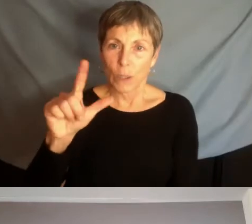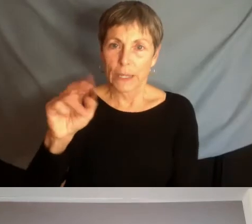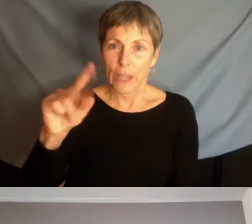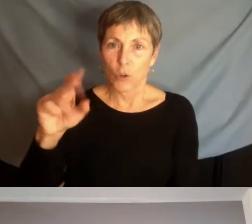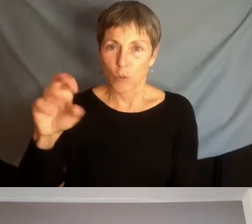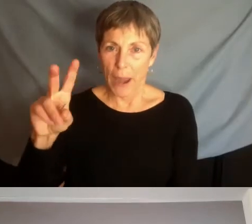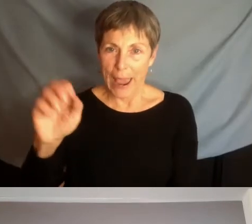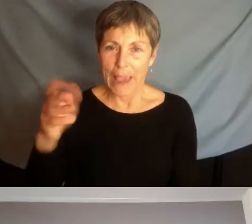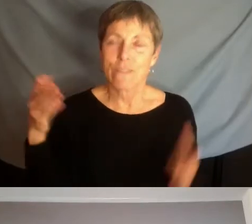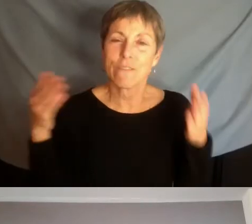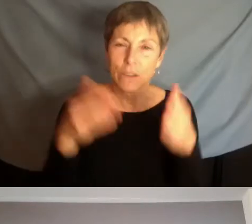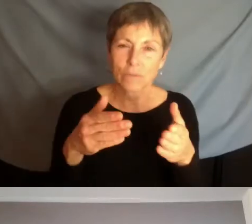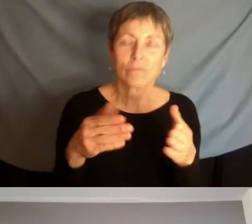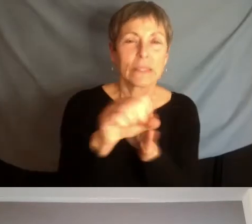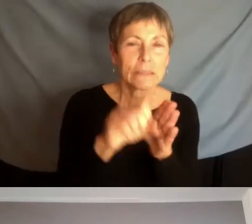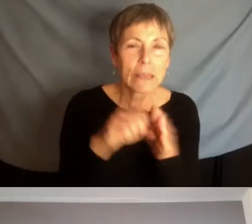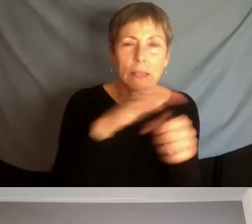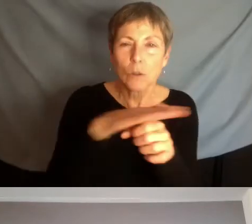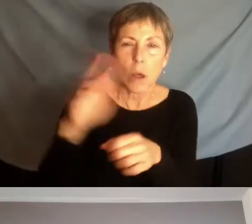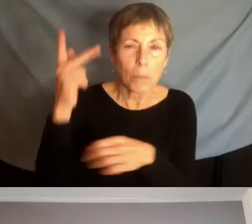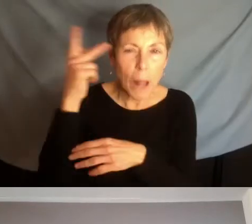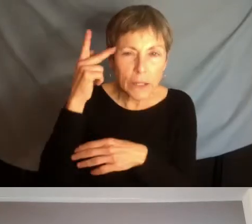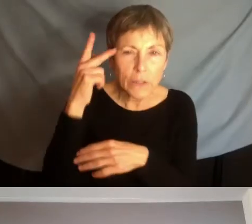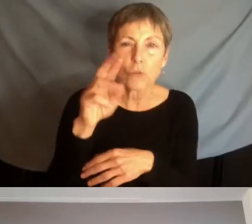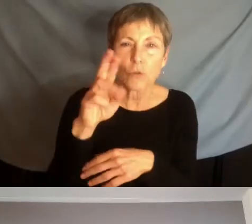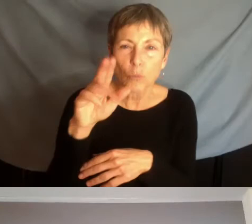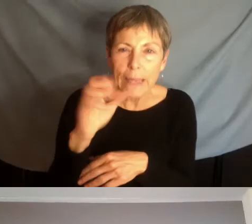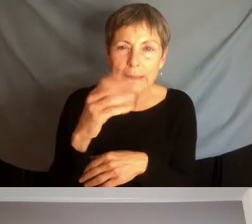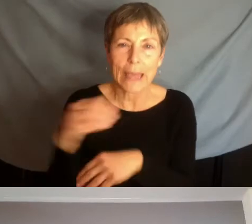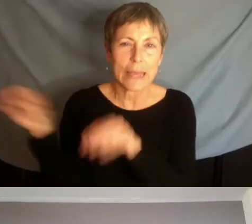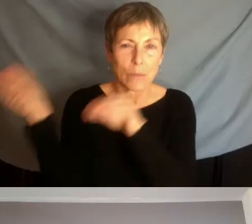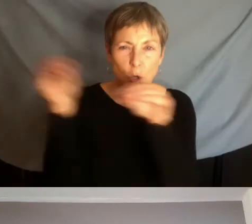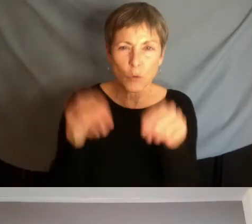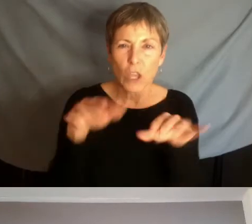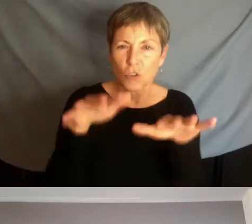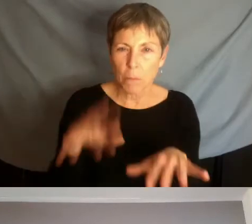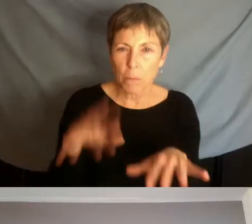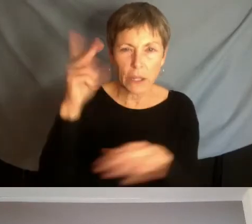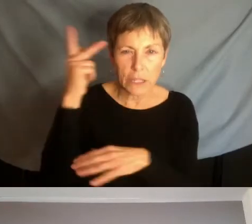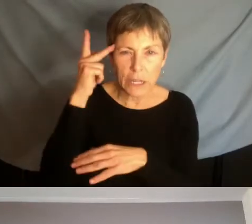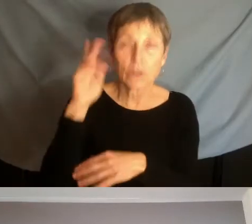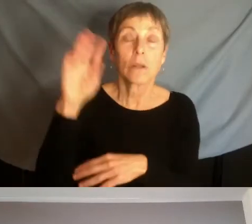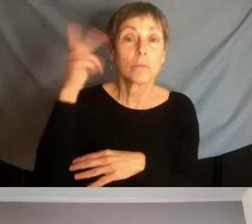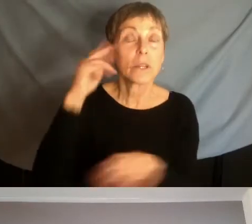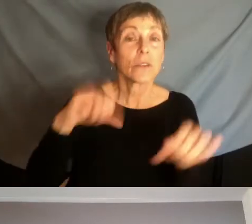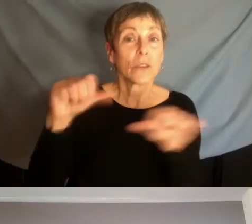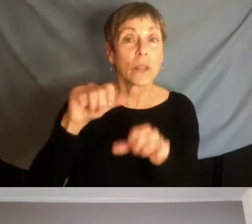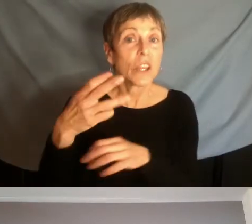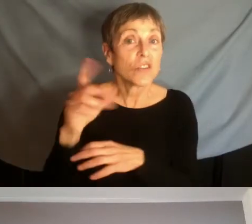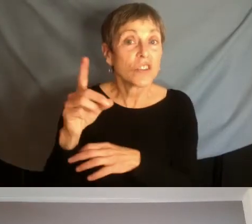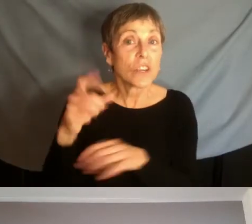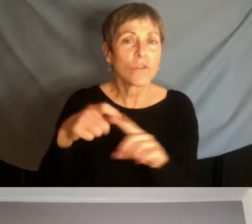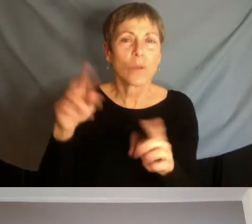se especifica en estados de políticos, en raza e inmigración. Tiene un doctorado en